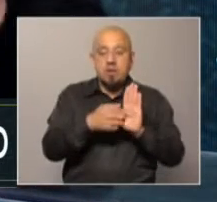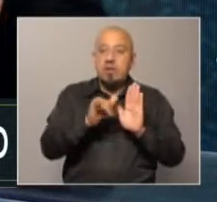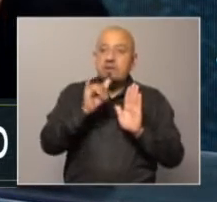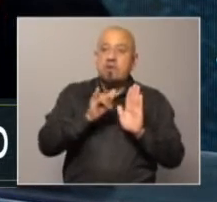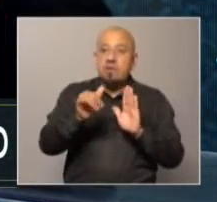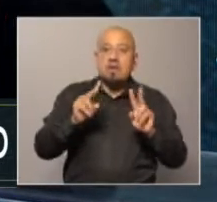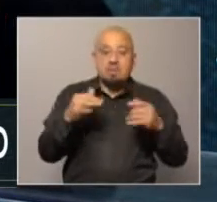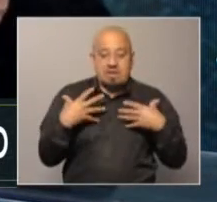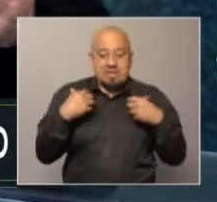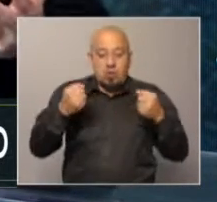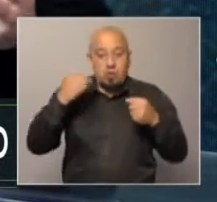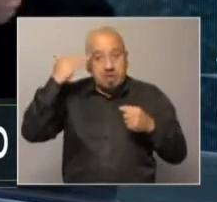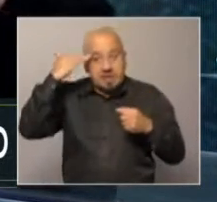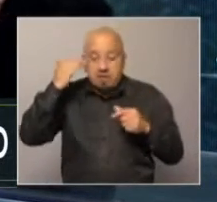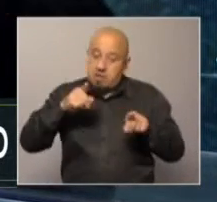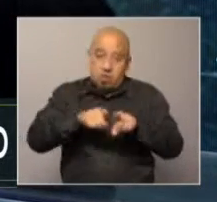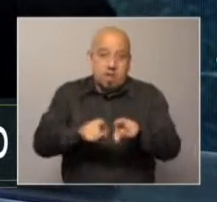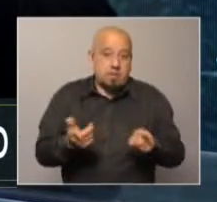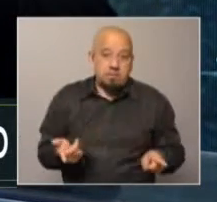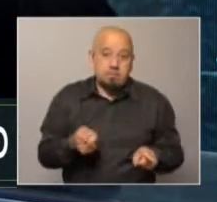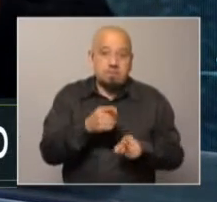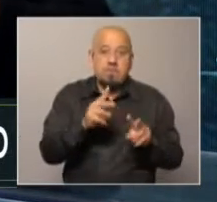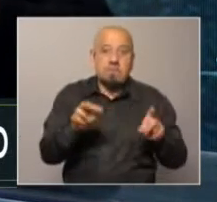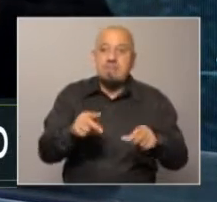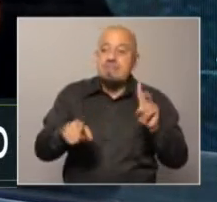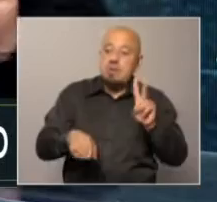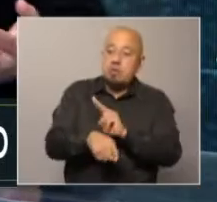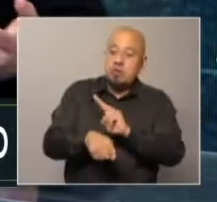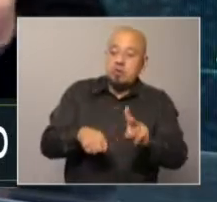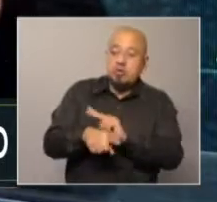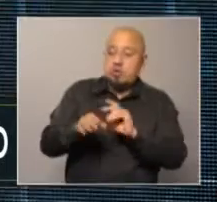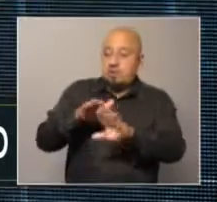salud mental, es el mismo tema. Protección, infancia,